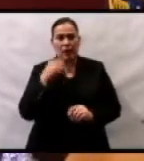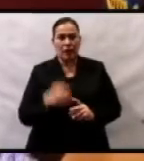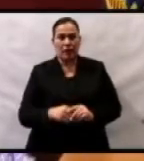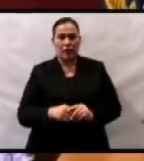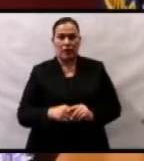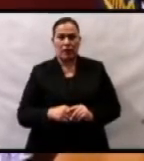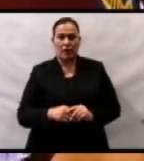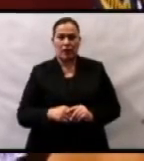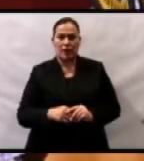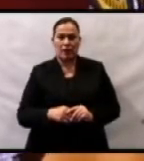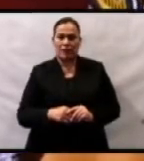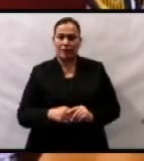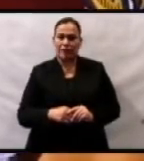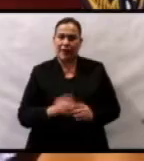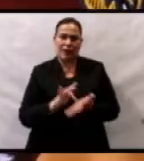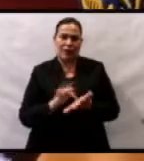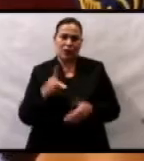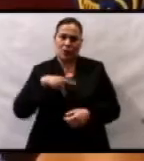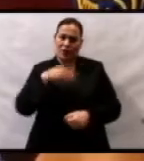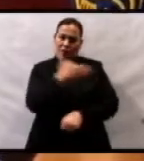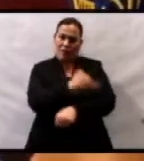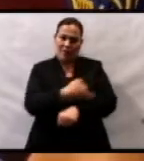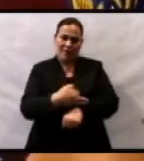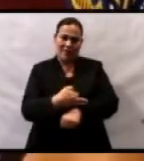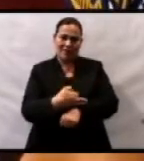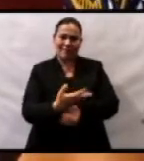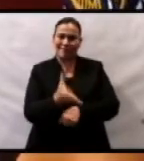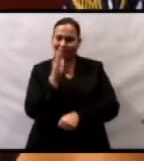De mi familia, bueno,